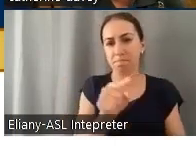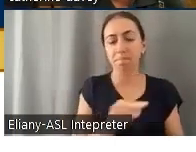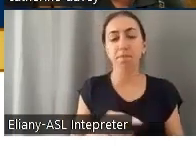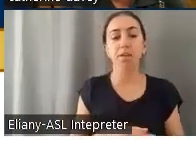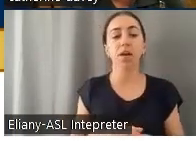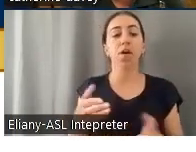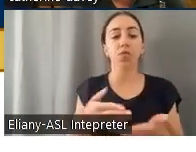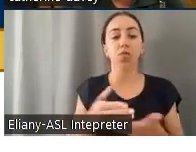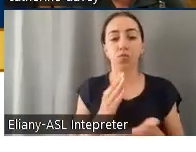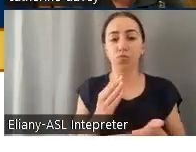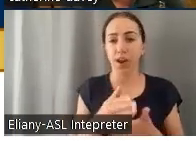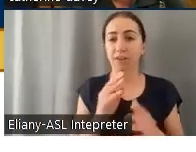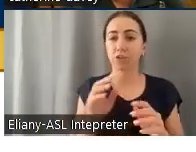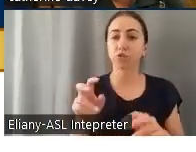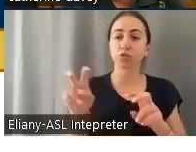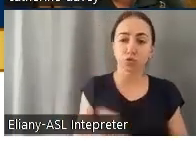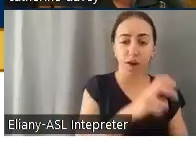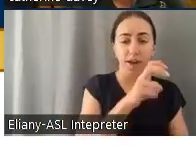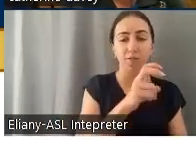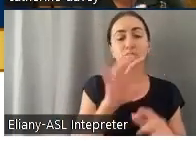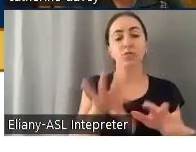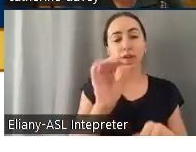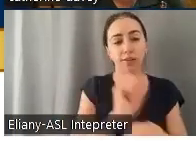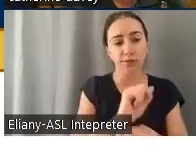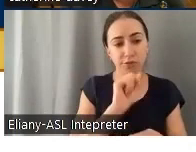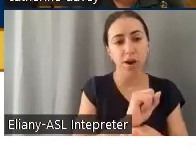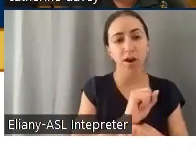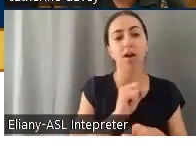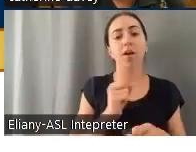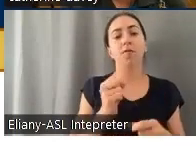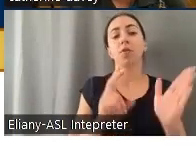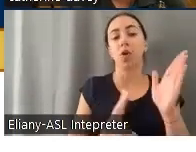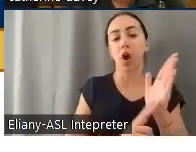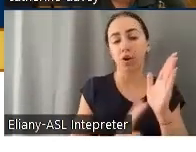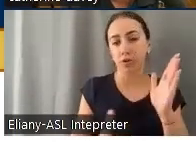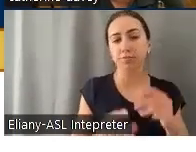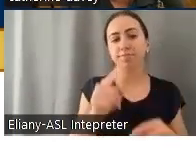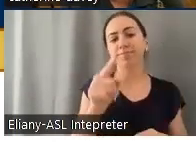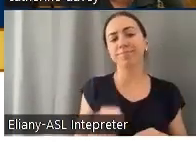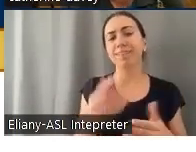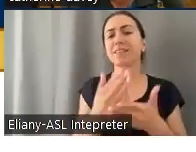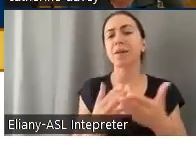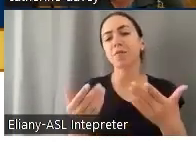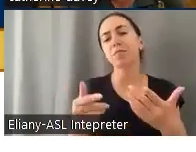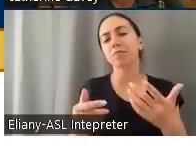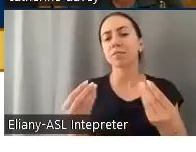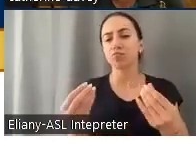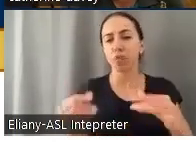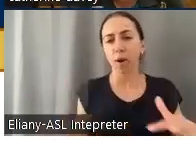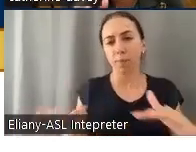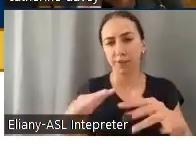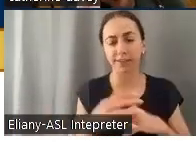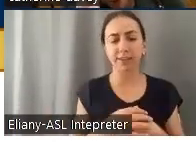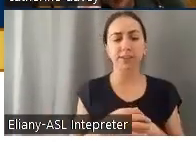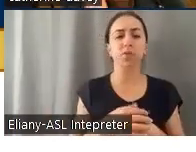comentarlas brevemente. Por ejemplo, el derecho a viajar, el derecho a tener un empleo,